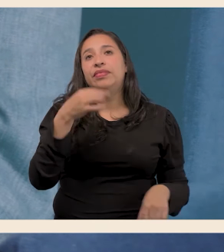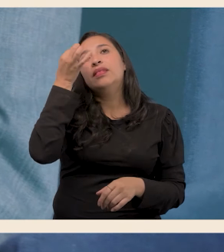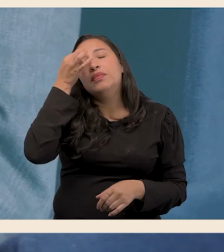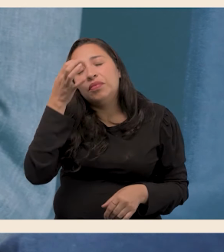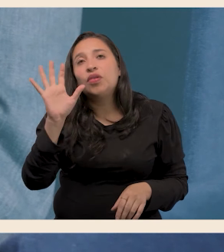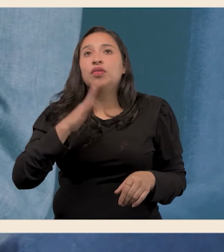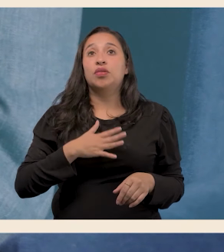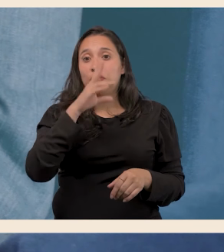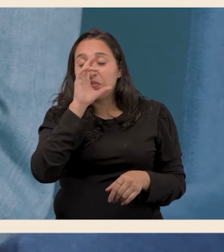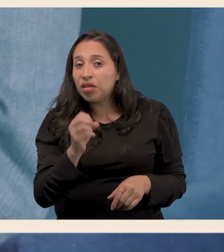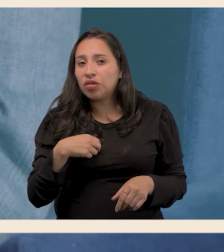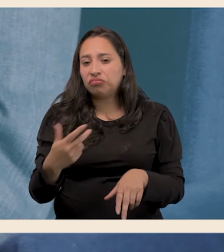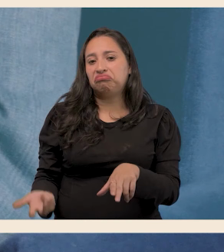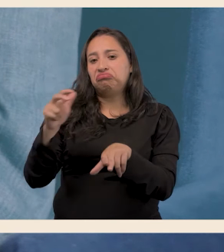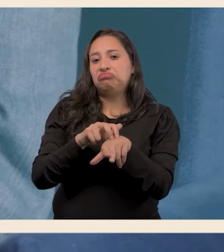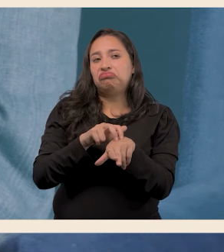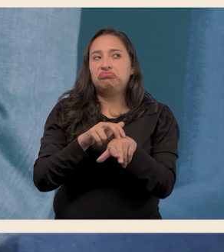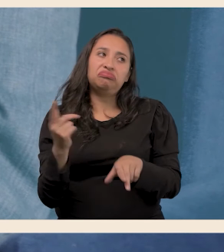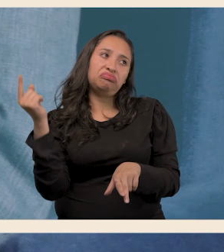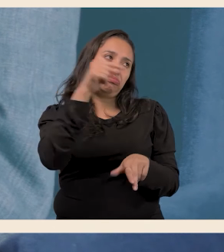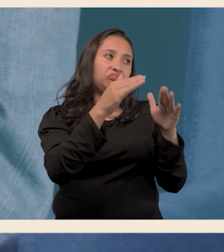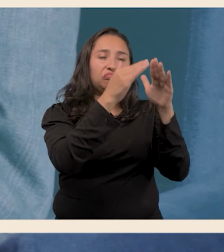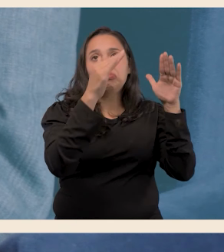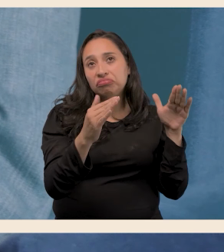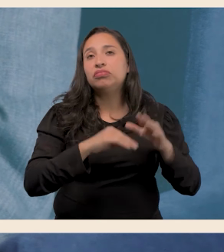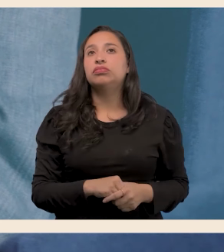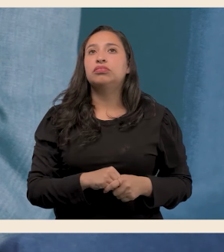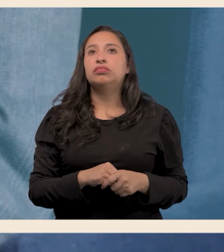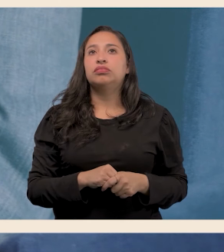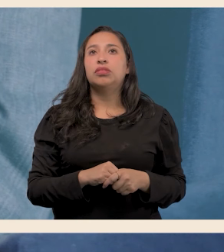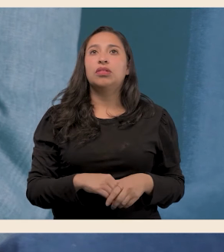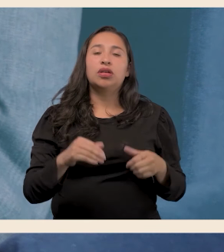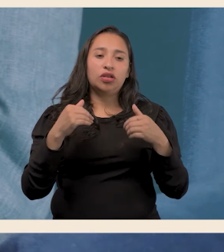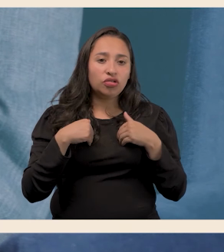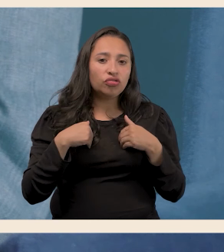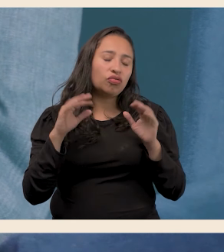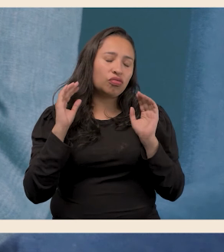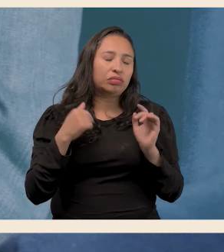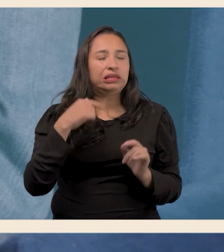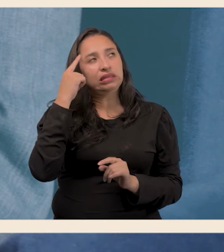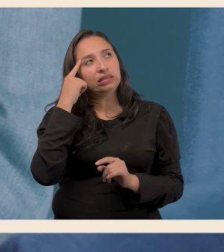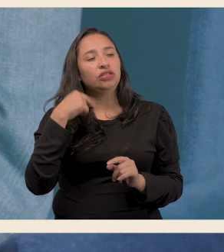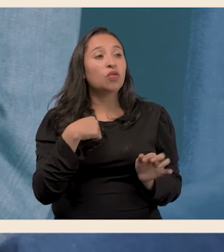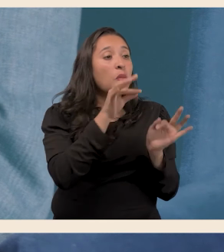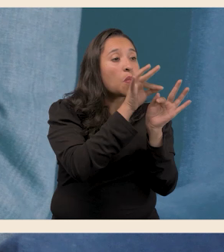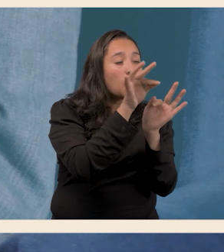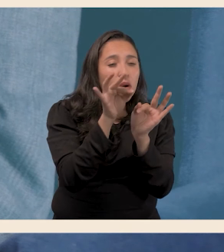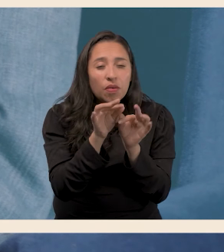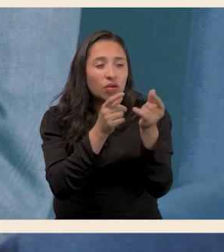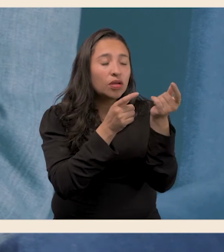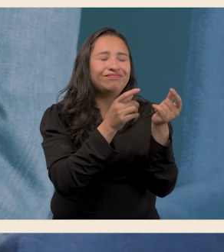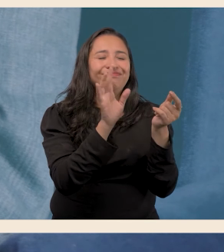quiera que haya cogido un transporte y haya llegado a la casa. Sin embargo, lo busqué por los barrios